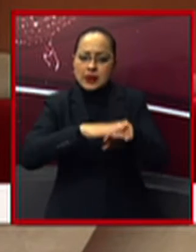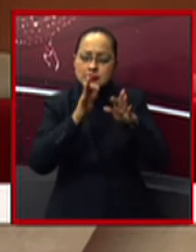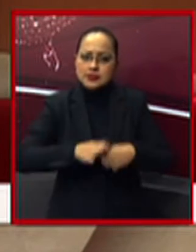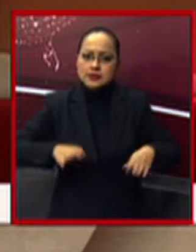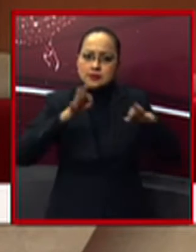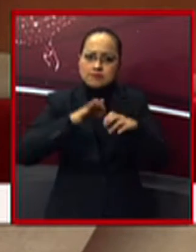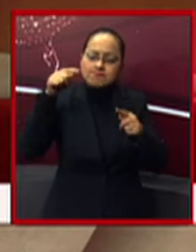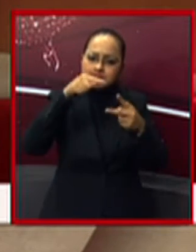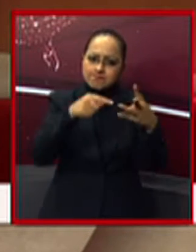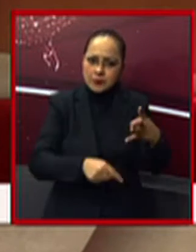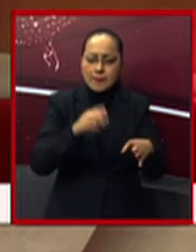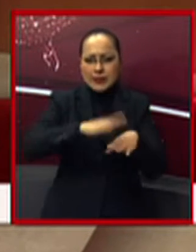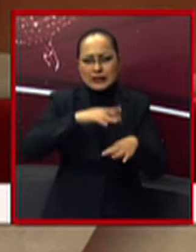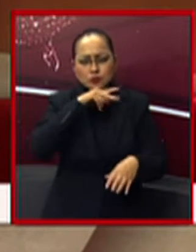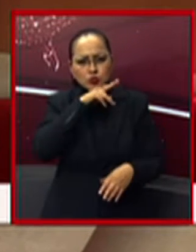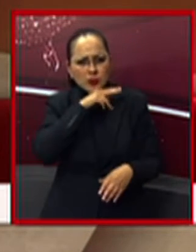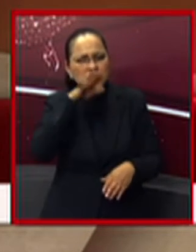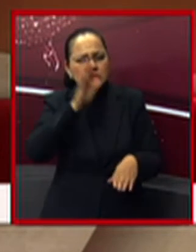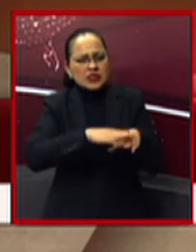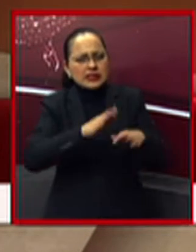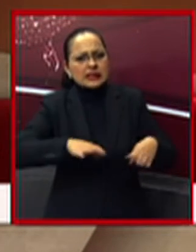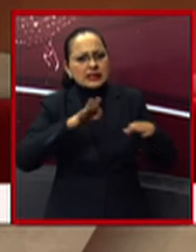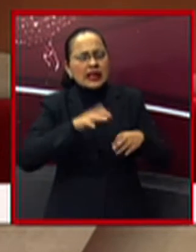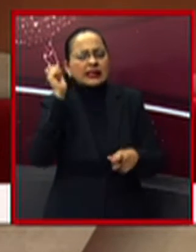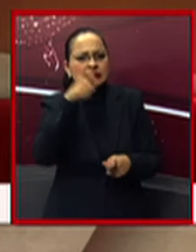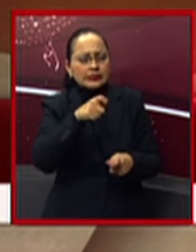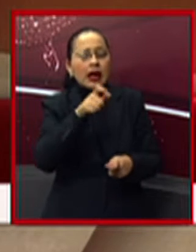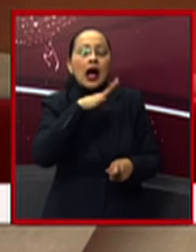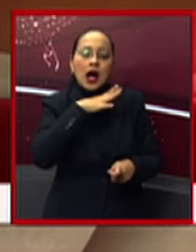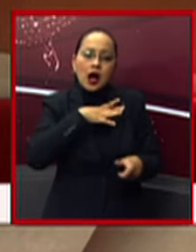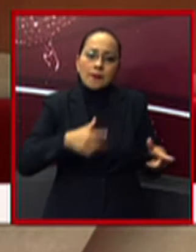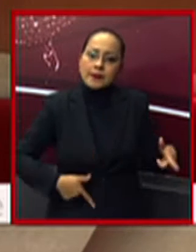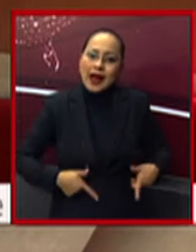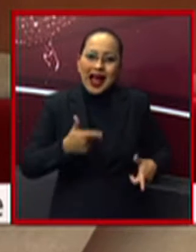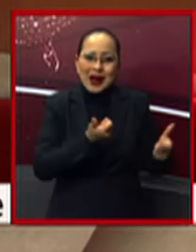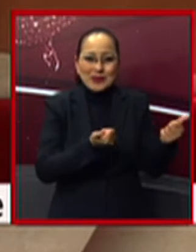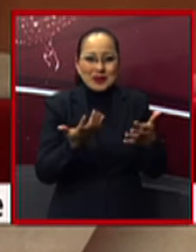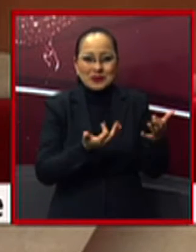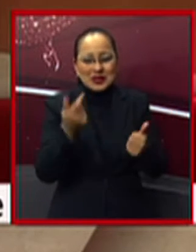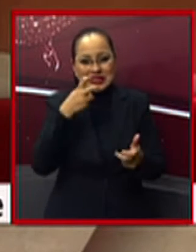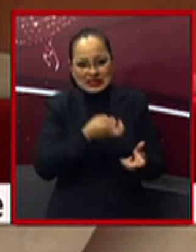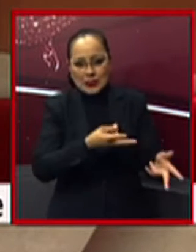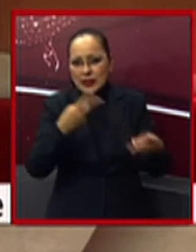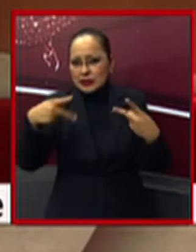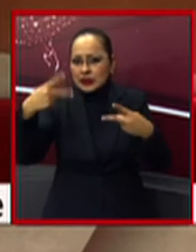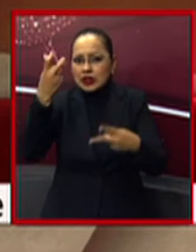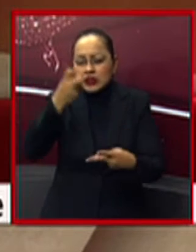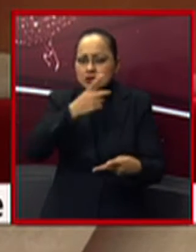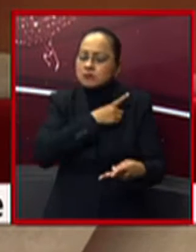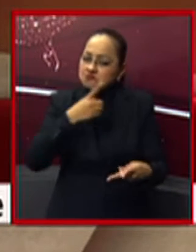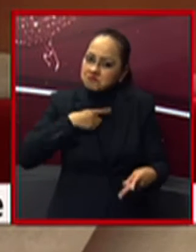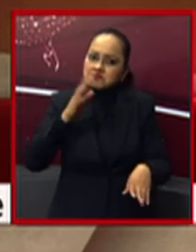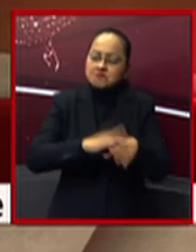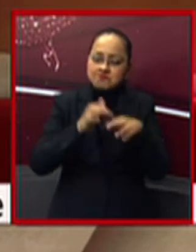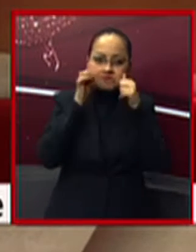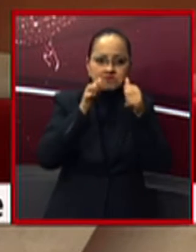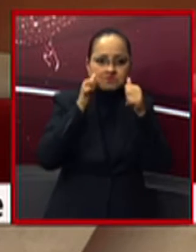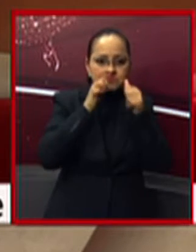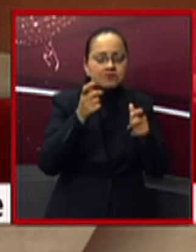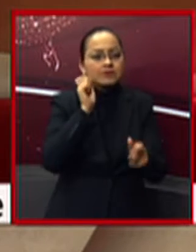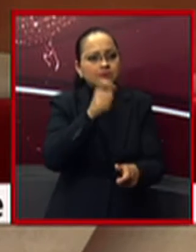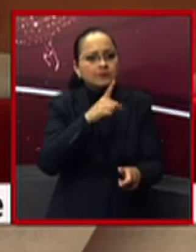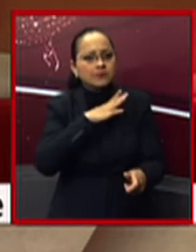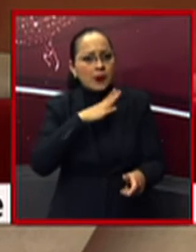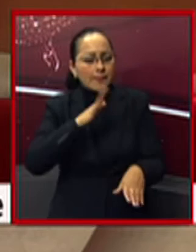con particular preocupación el tráfico de armas, deberán abordarse con diligencia, oficio y asumiendo una